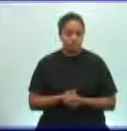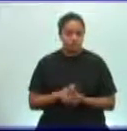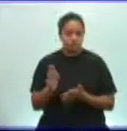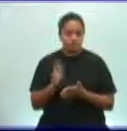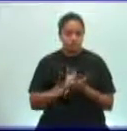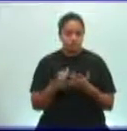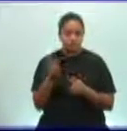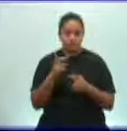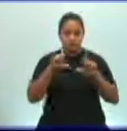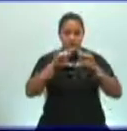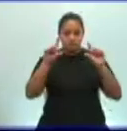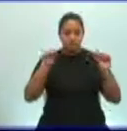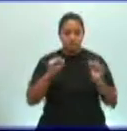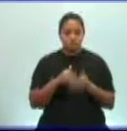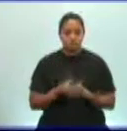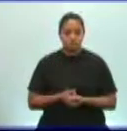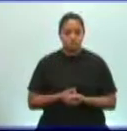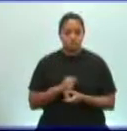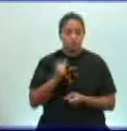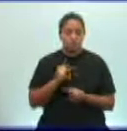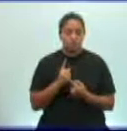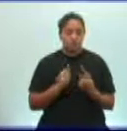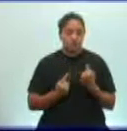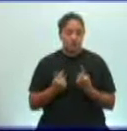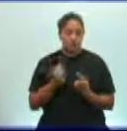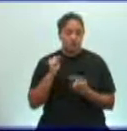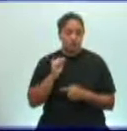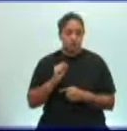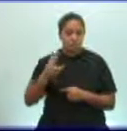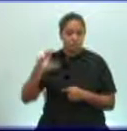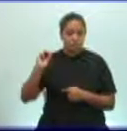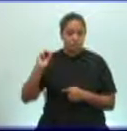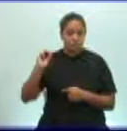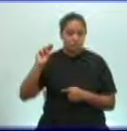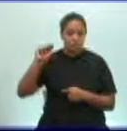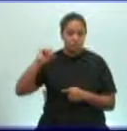recuadro, porque aquí hay algunas conjunciones que no aparecen en su